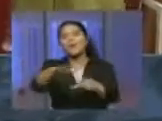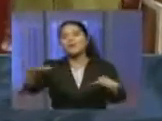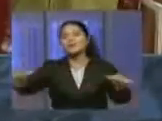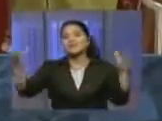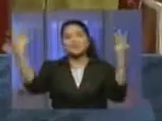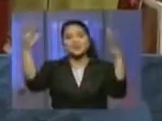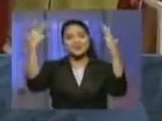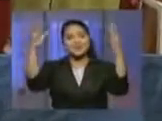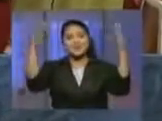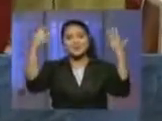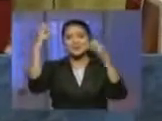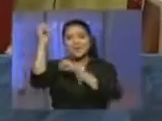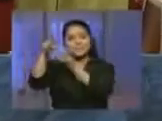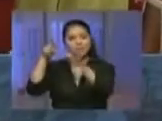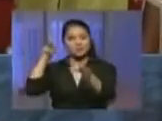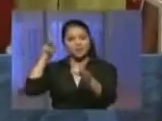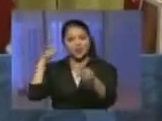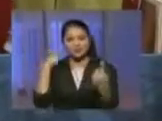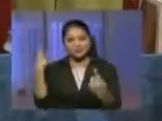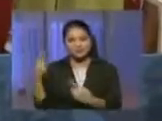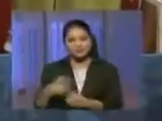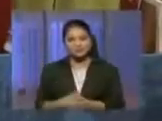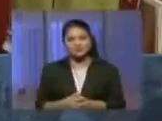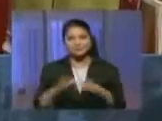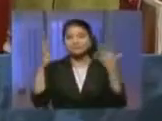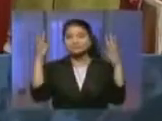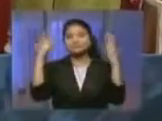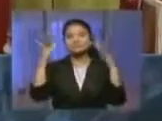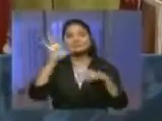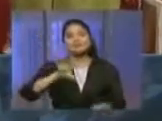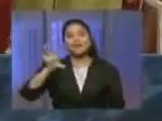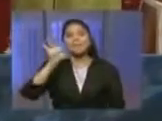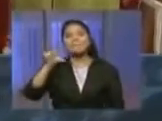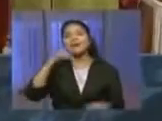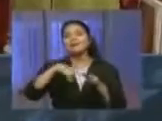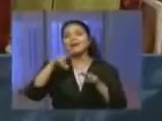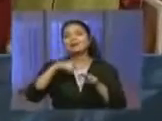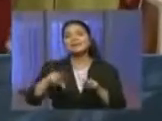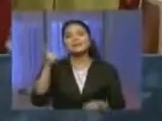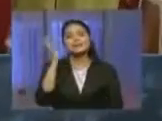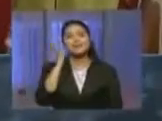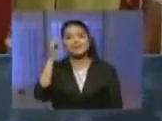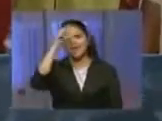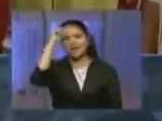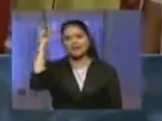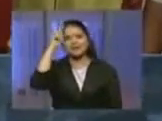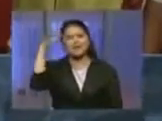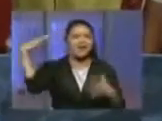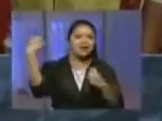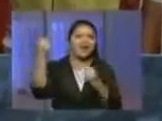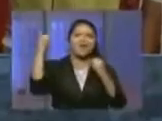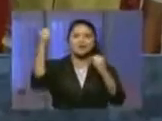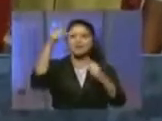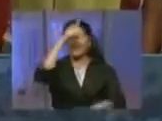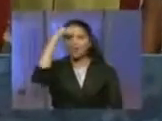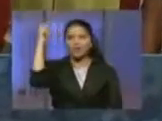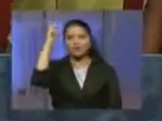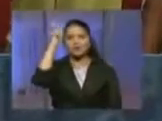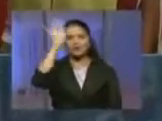La Amazona la patria niña la patria India que vivan los pueblos indígenas